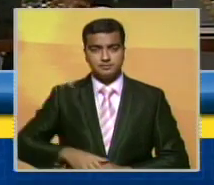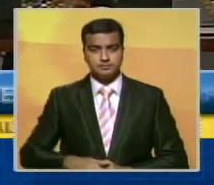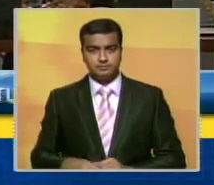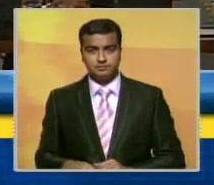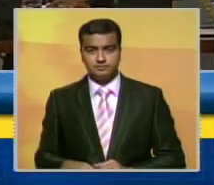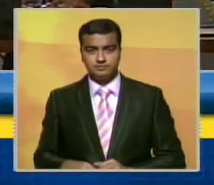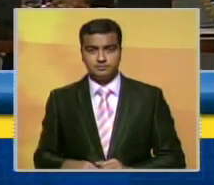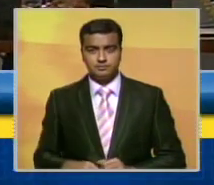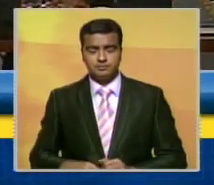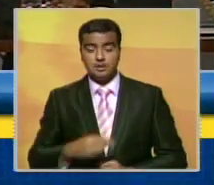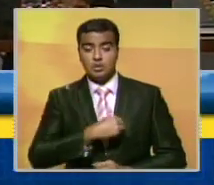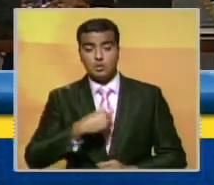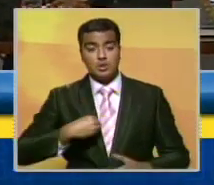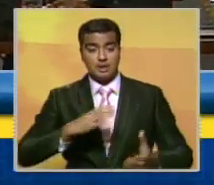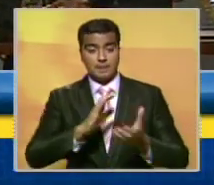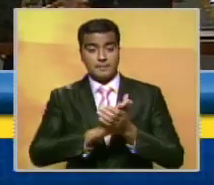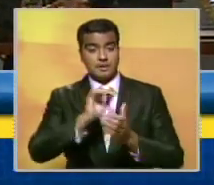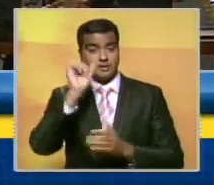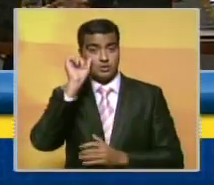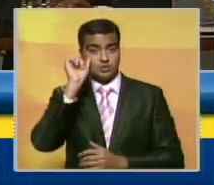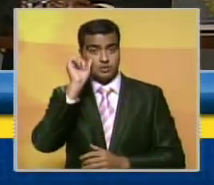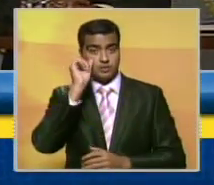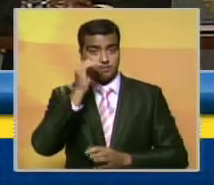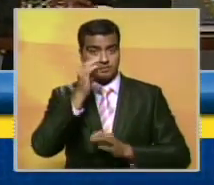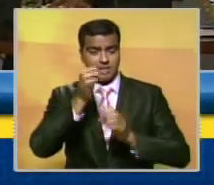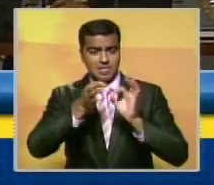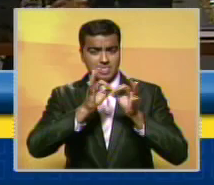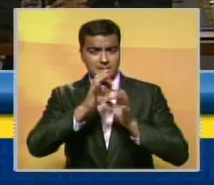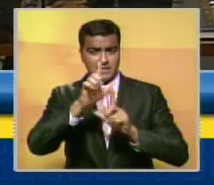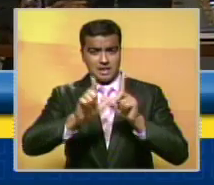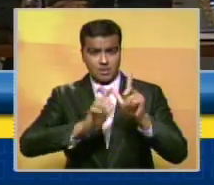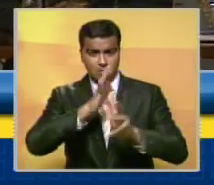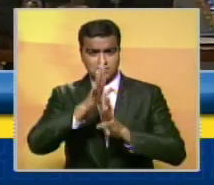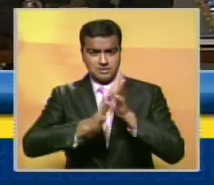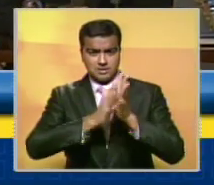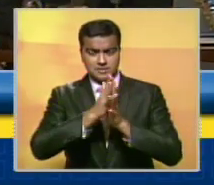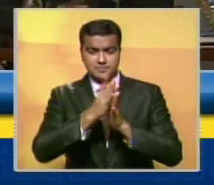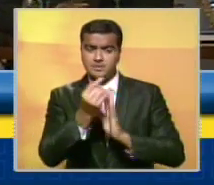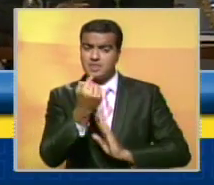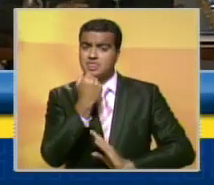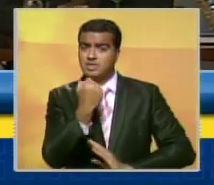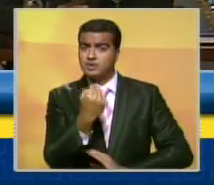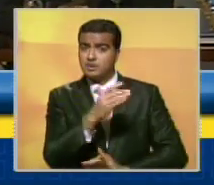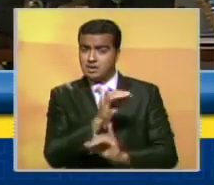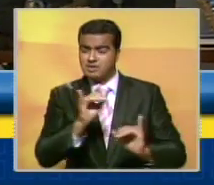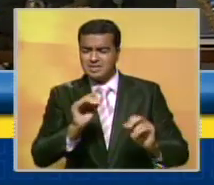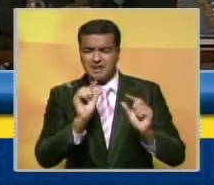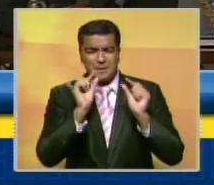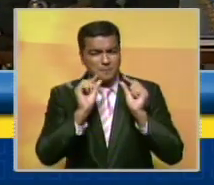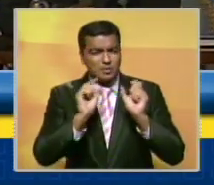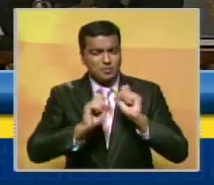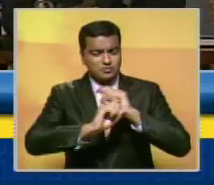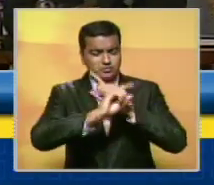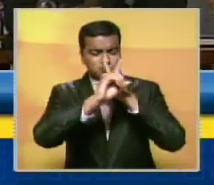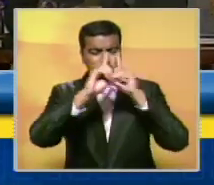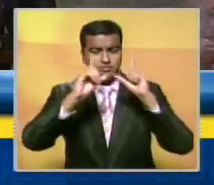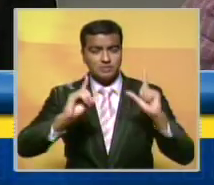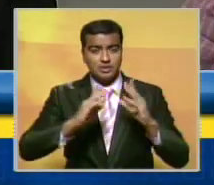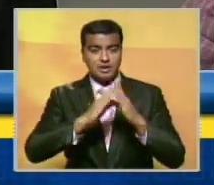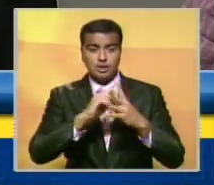respecto al caso de nuestra compañera Adriana urquiola intérprete de señas de la emisión meridiana la fiscal informó que ya está casi esclarecido este